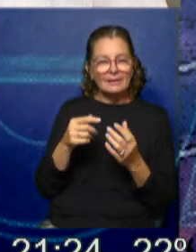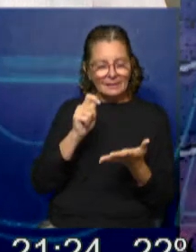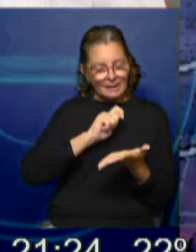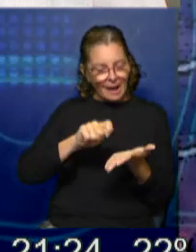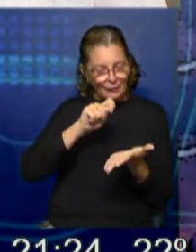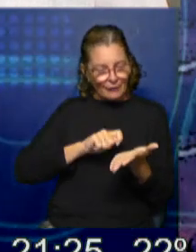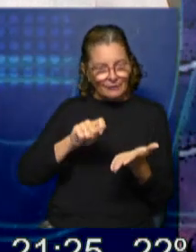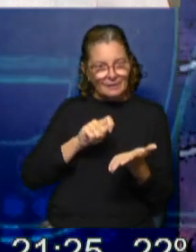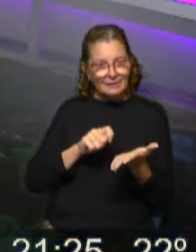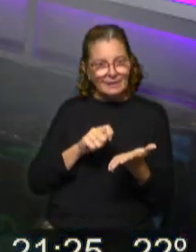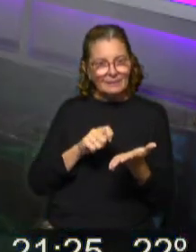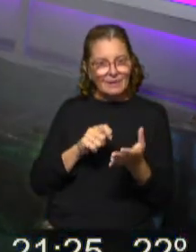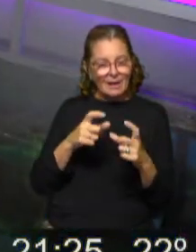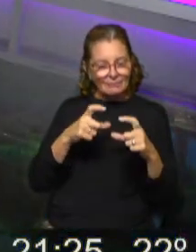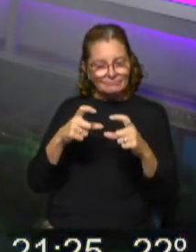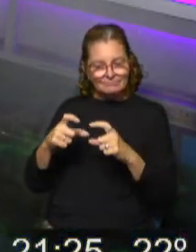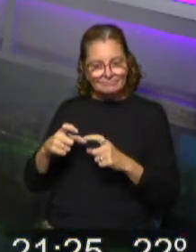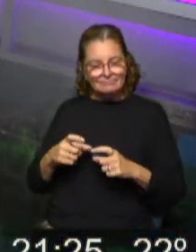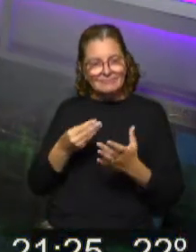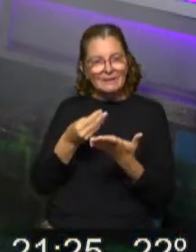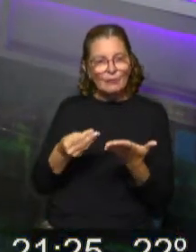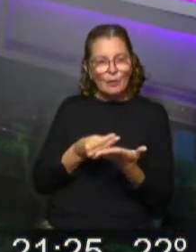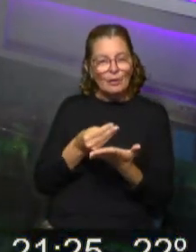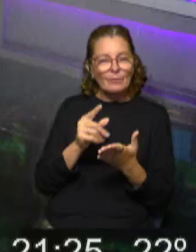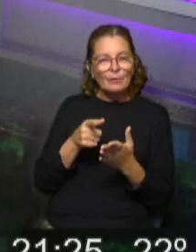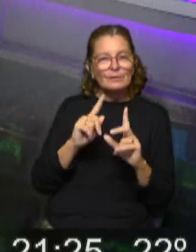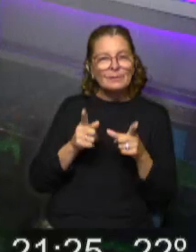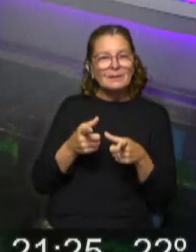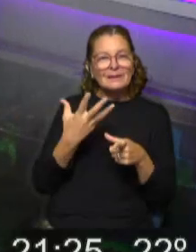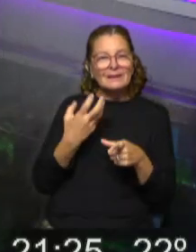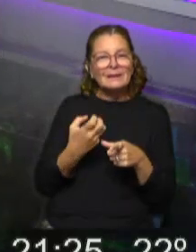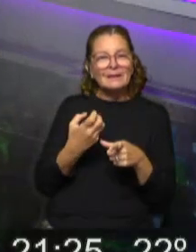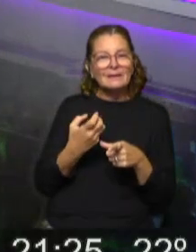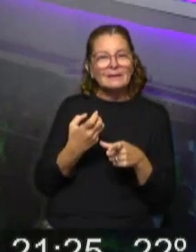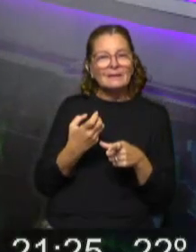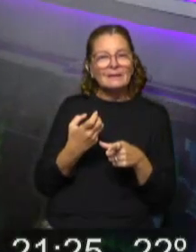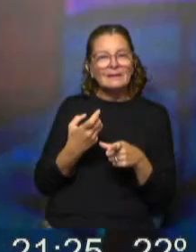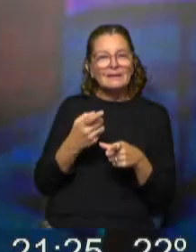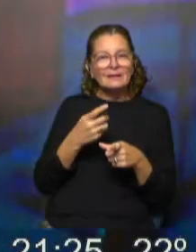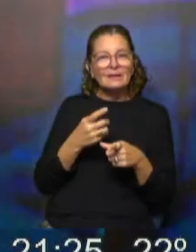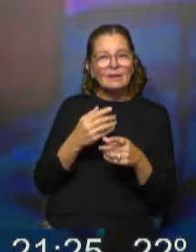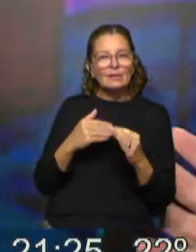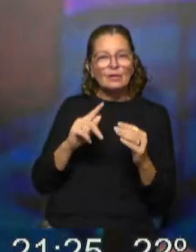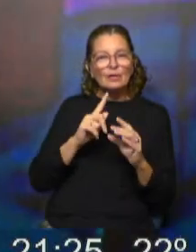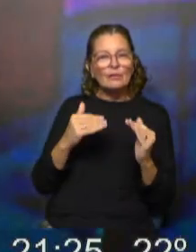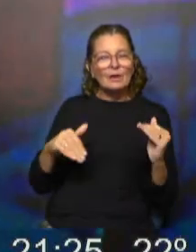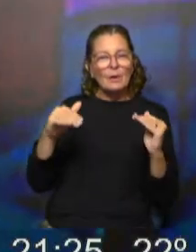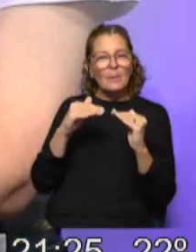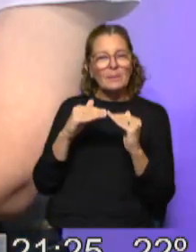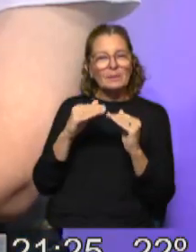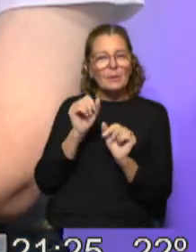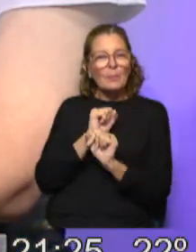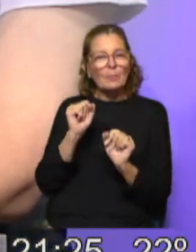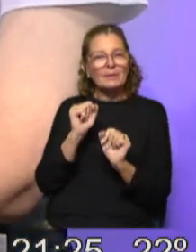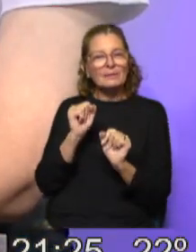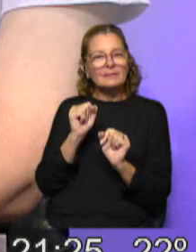novela a la novela gráfica, que vos también querías que no fuera lo mismo. Es que no puede ser lo mismo. Claro, y